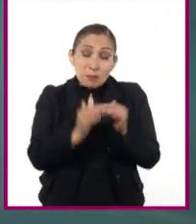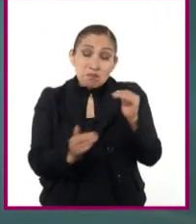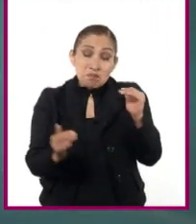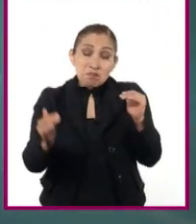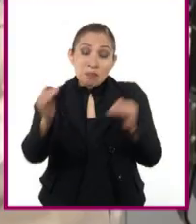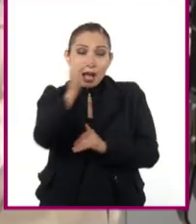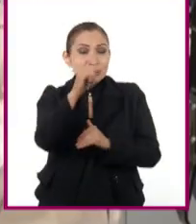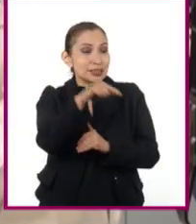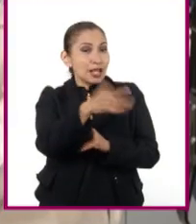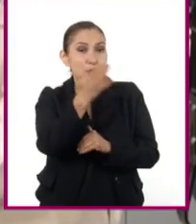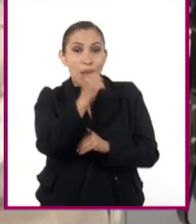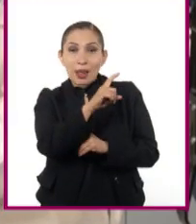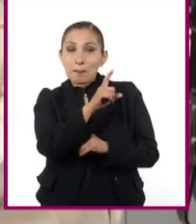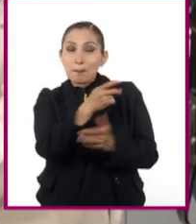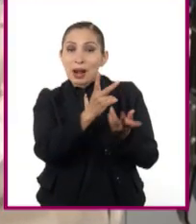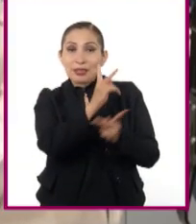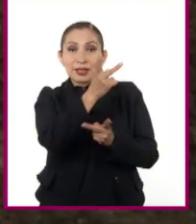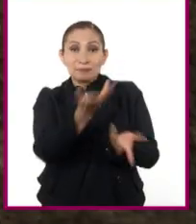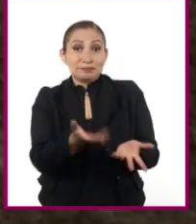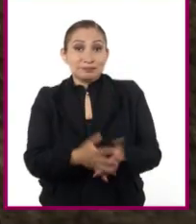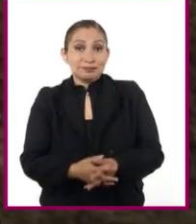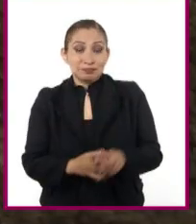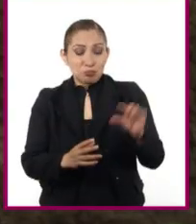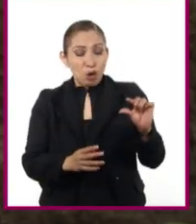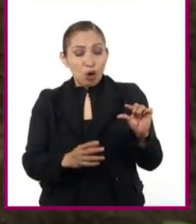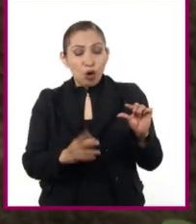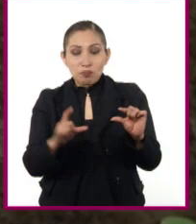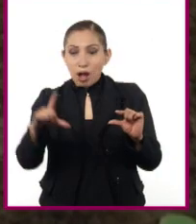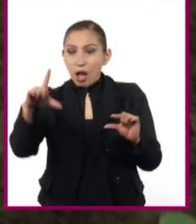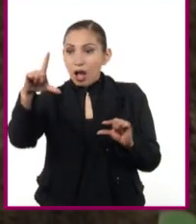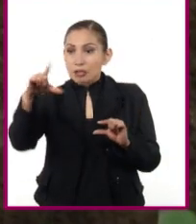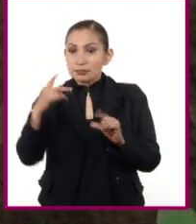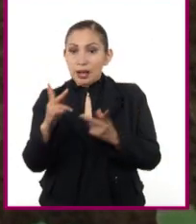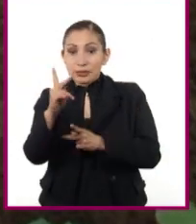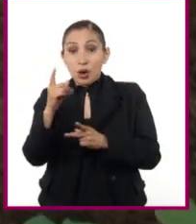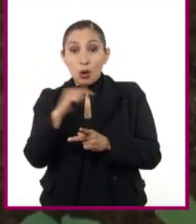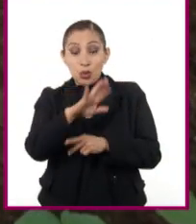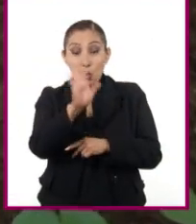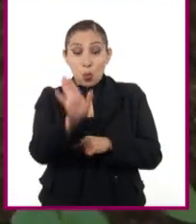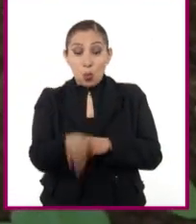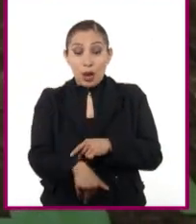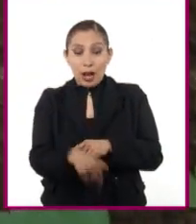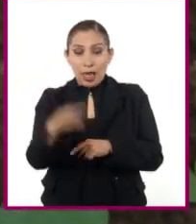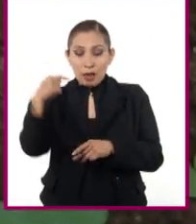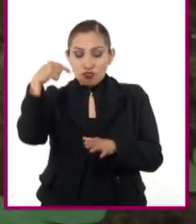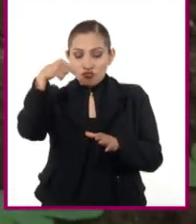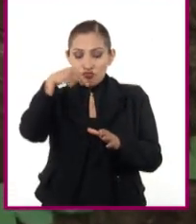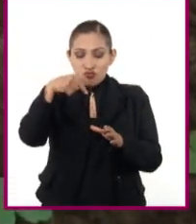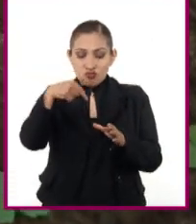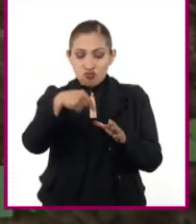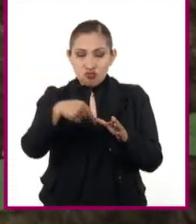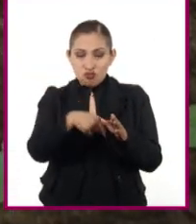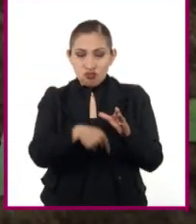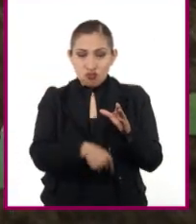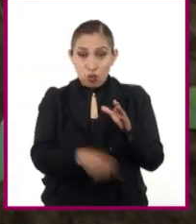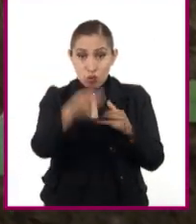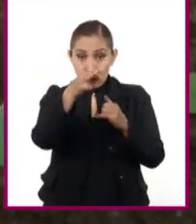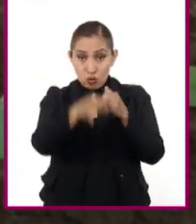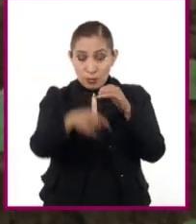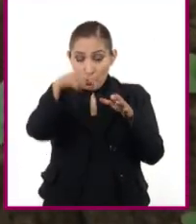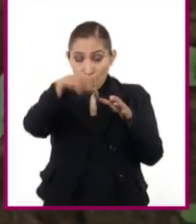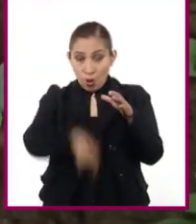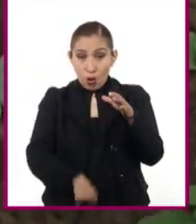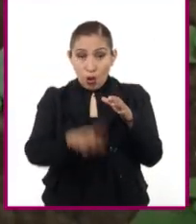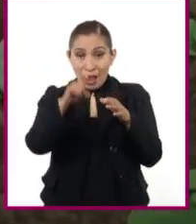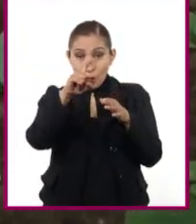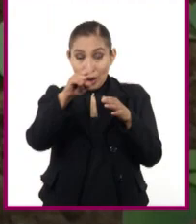más que si no tuviera estas plantas. Uh-huh. Estas plantas, cuando se mueren, van a ir a dar al fondo uh-huh.